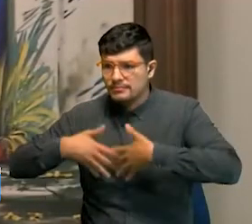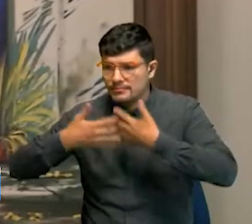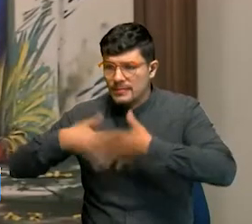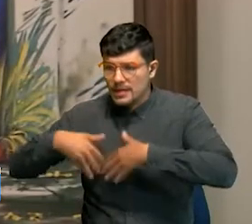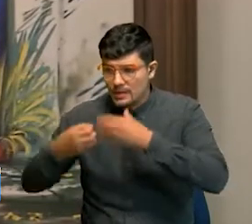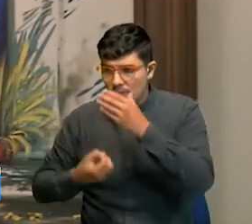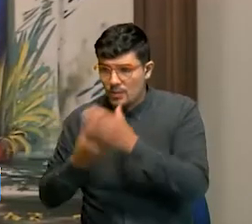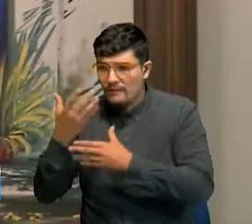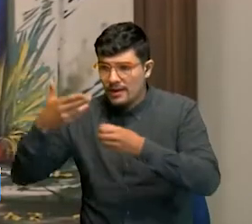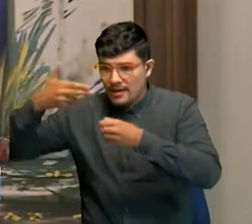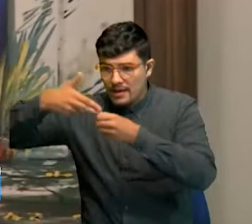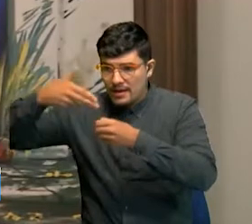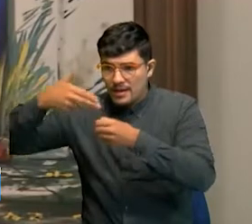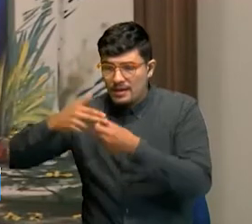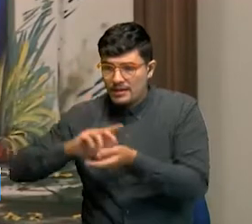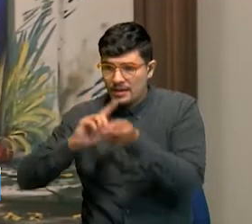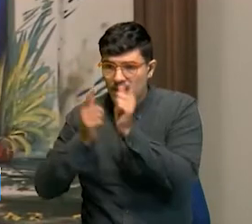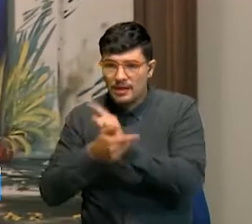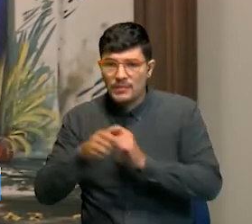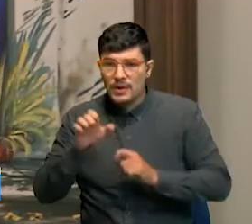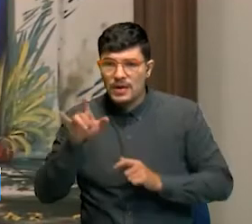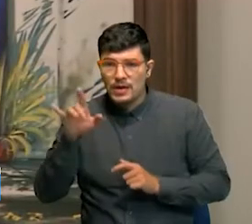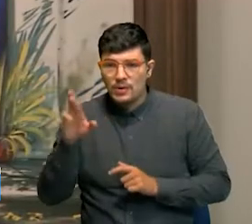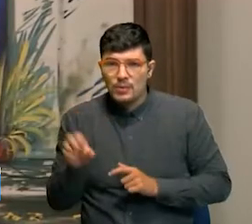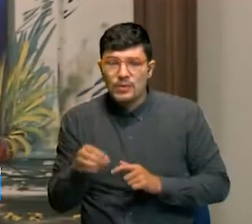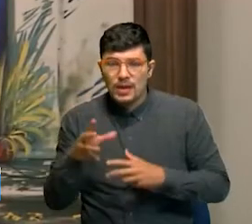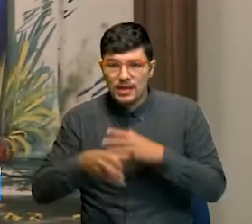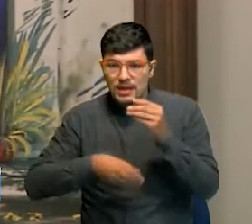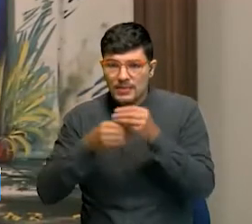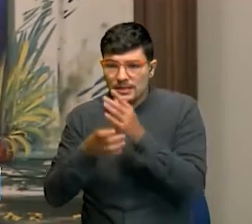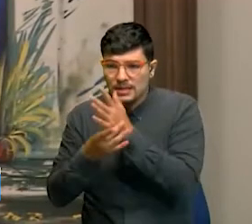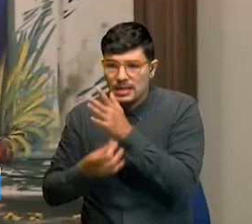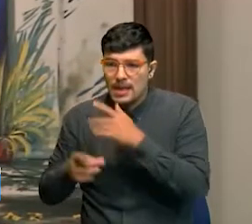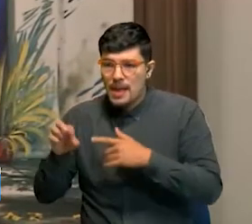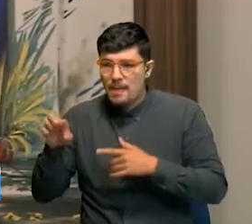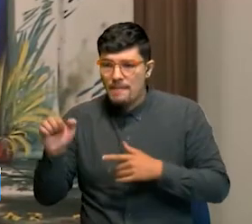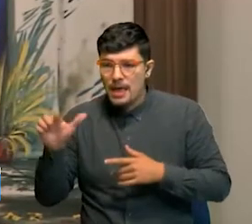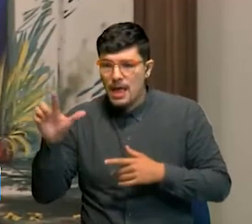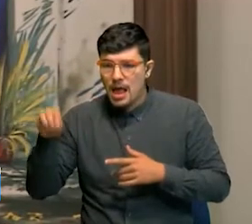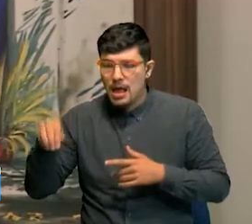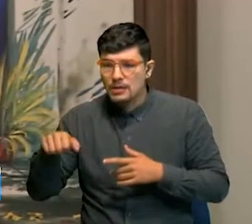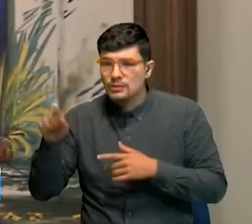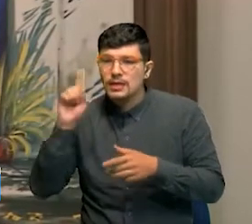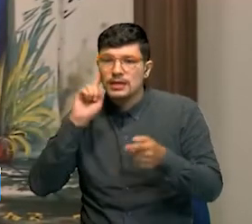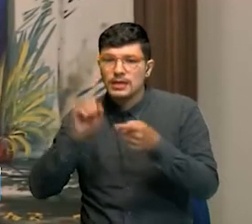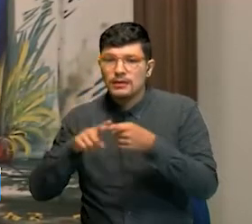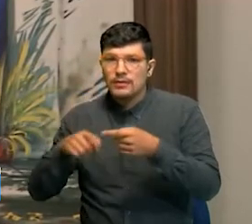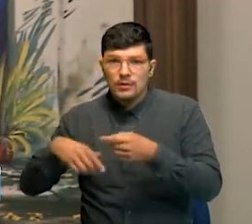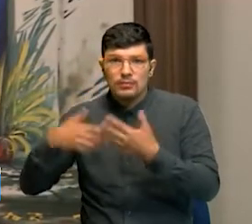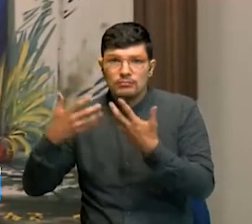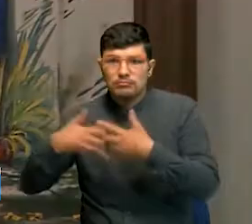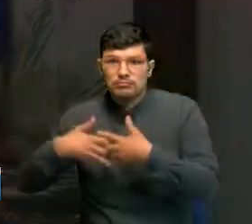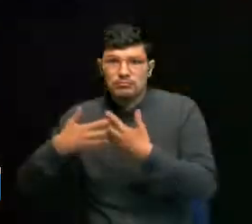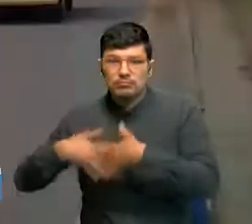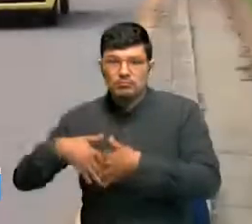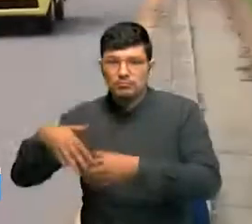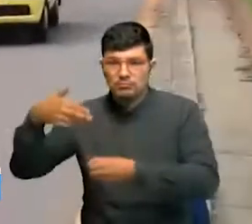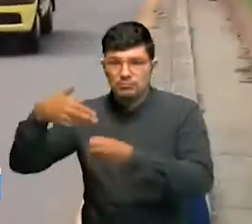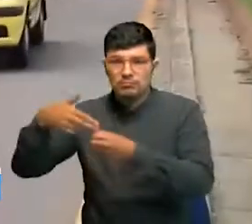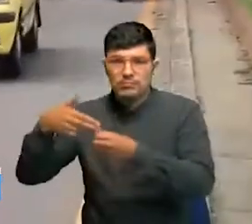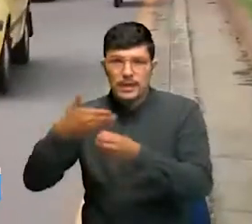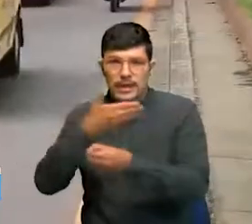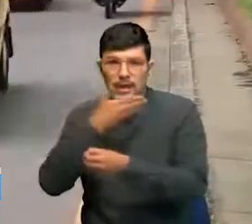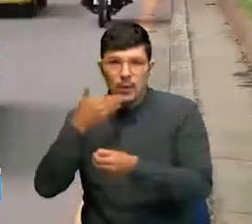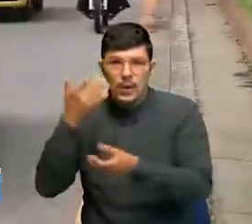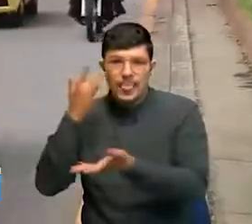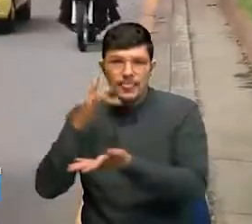mezclas en el tema de aceite de palma, el aumentarla, lo que se busca es hacer un combustible mucho más limpio y mucho más amigable con el